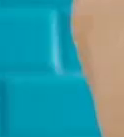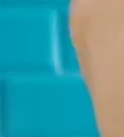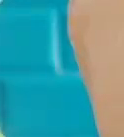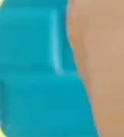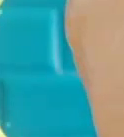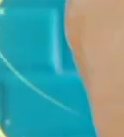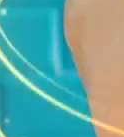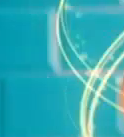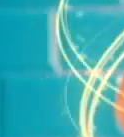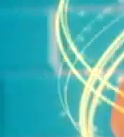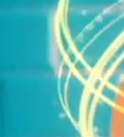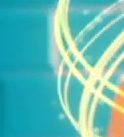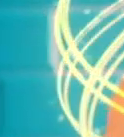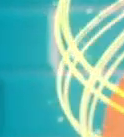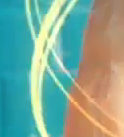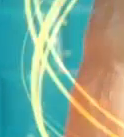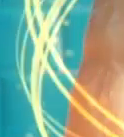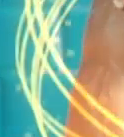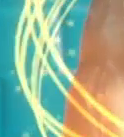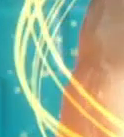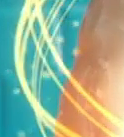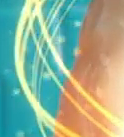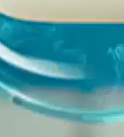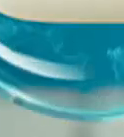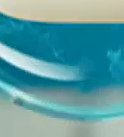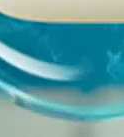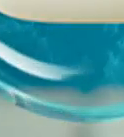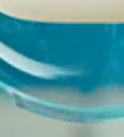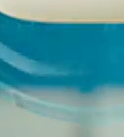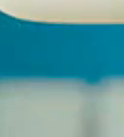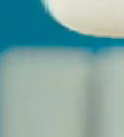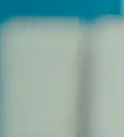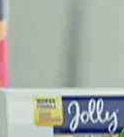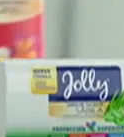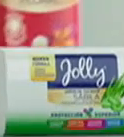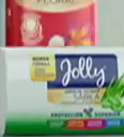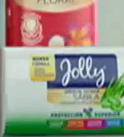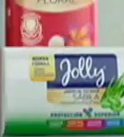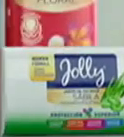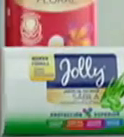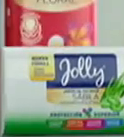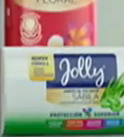COVID-19. Jabón Jolie, protección superior para toda la familia.